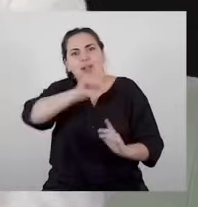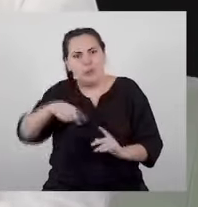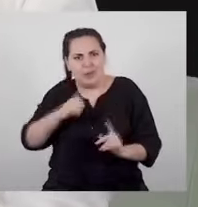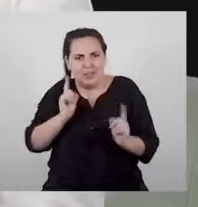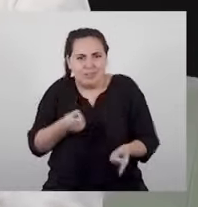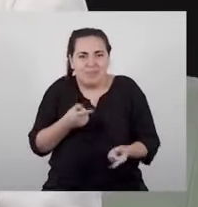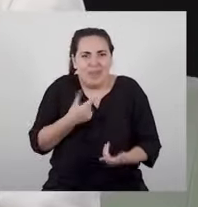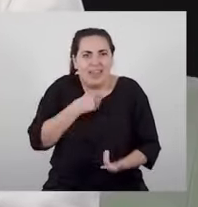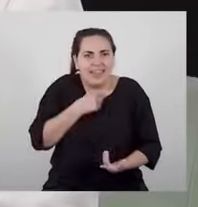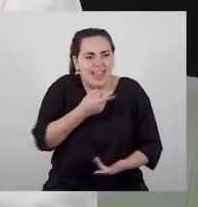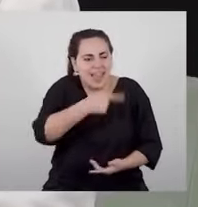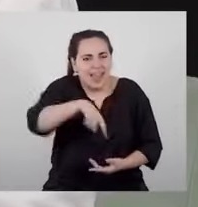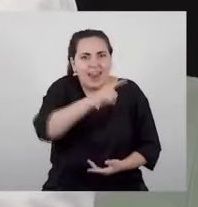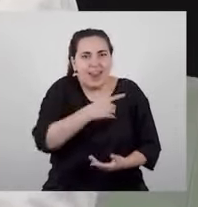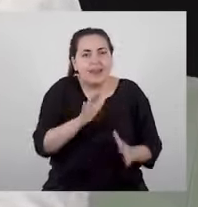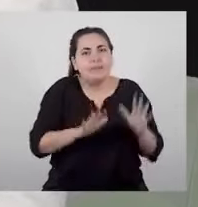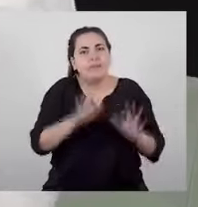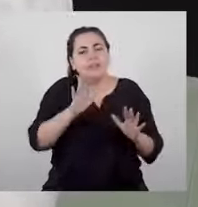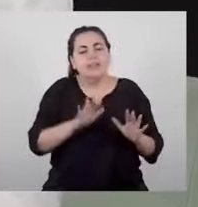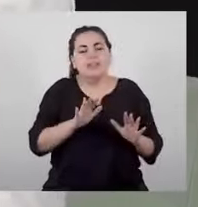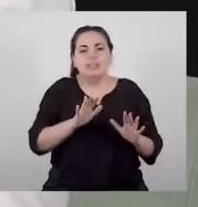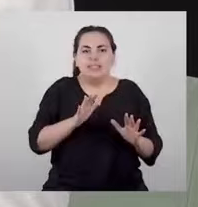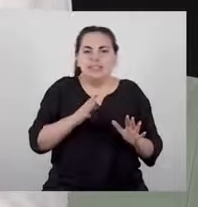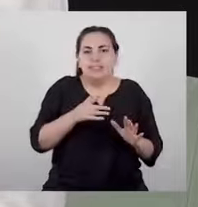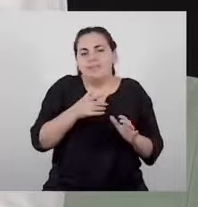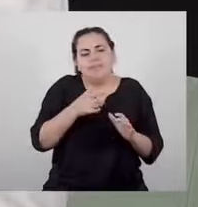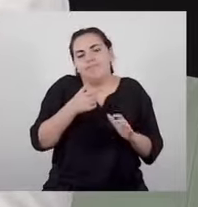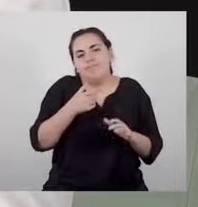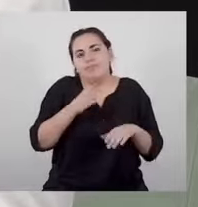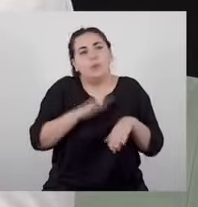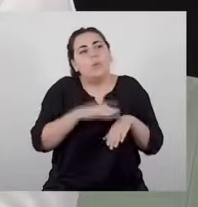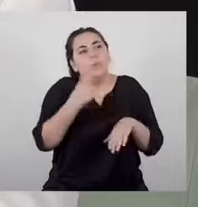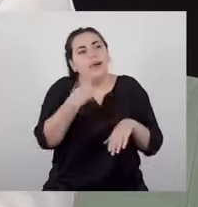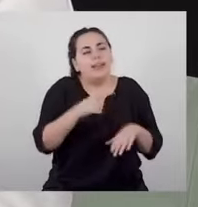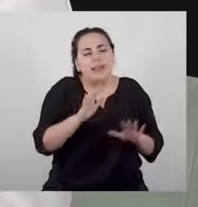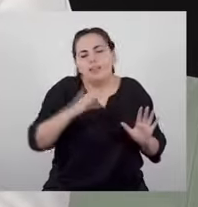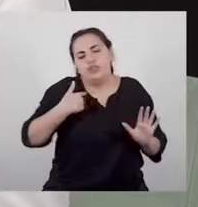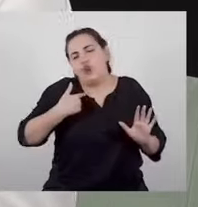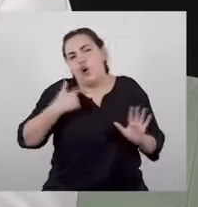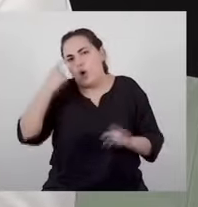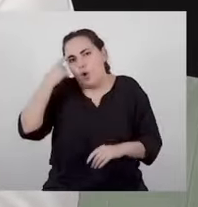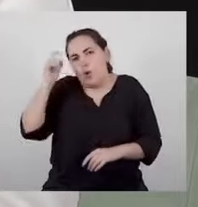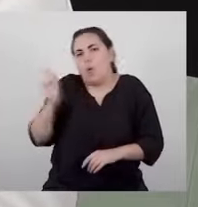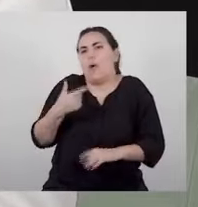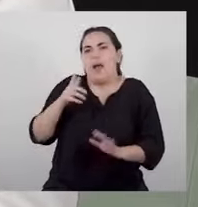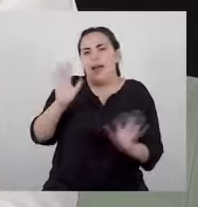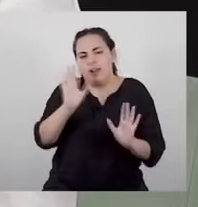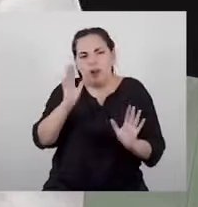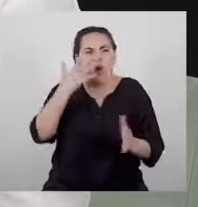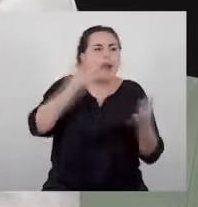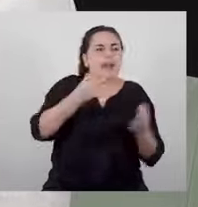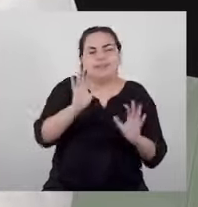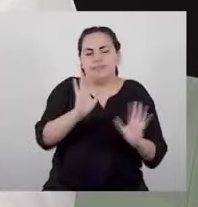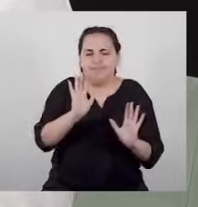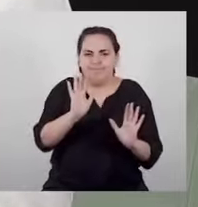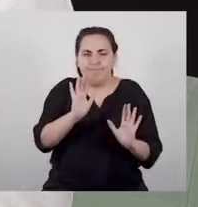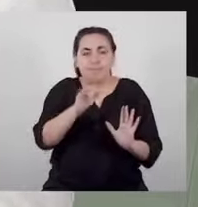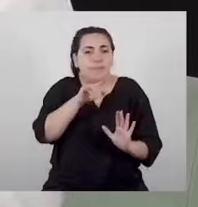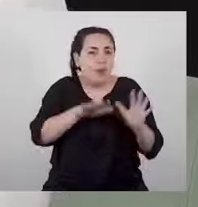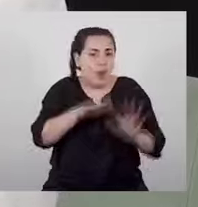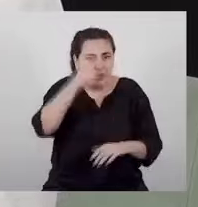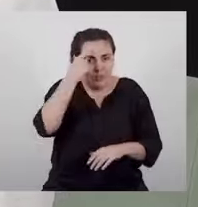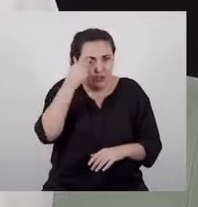por ahí por distintas razones que yo no soy quien para juzgar ni analizar pero se ven